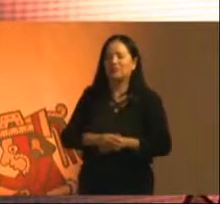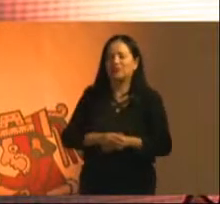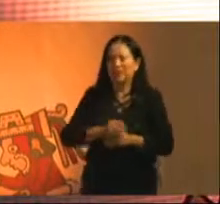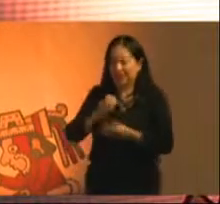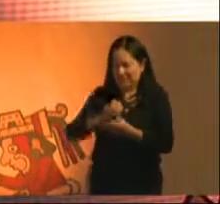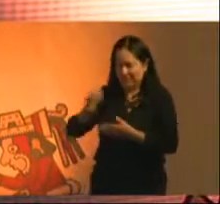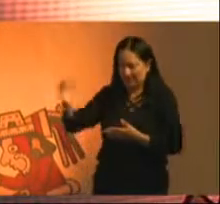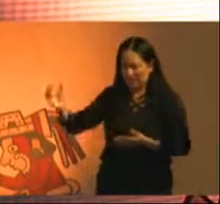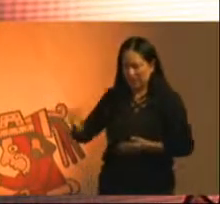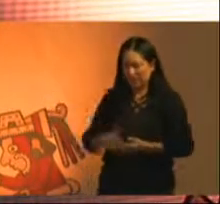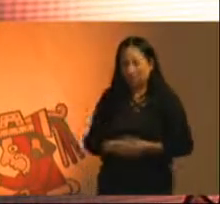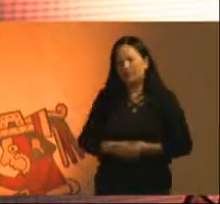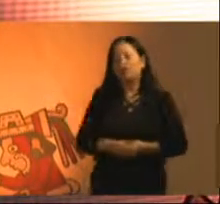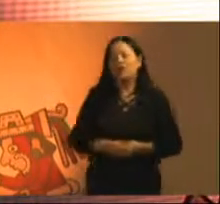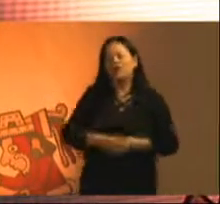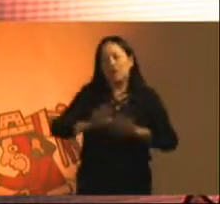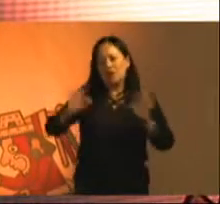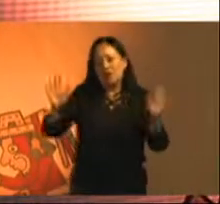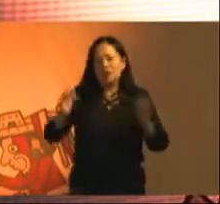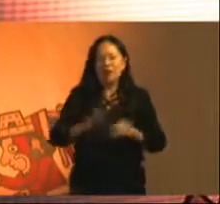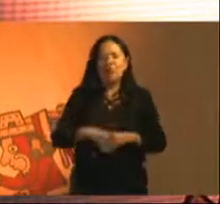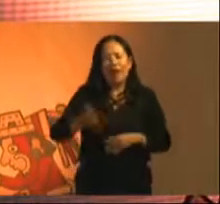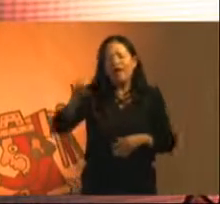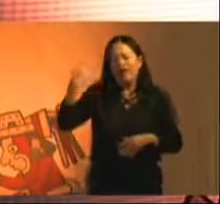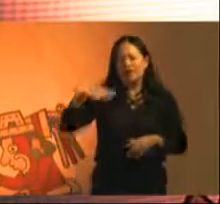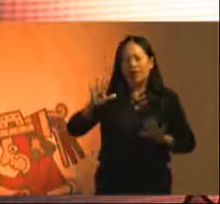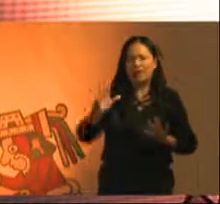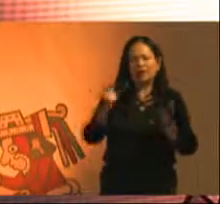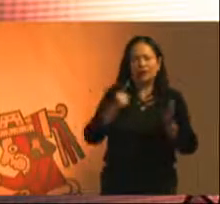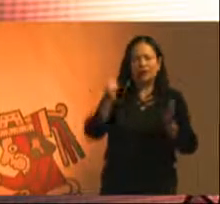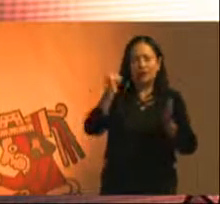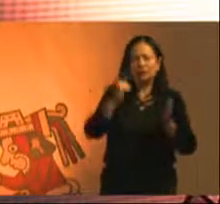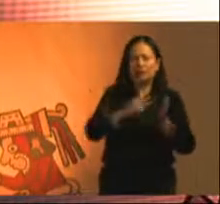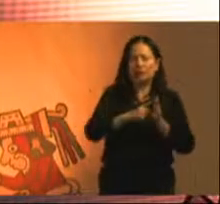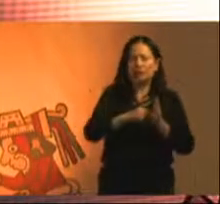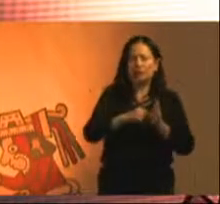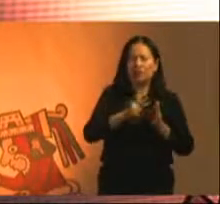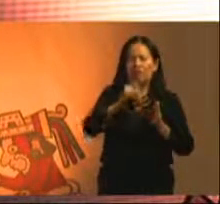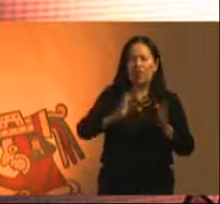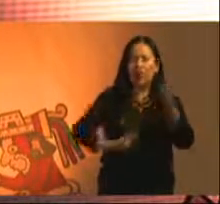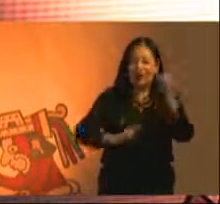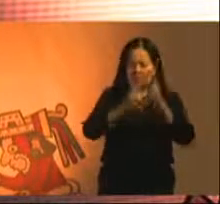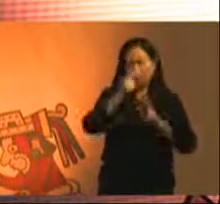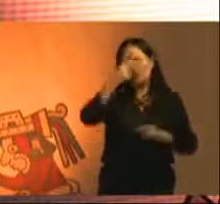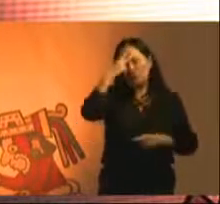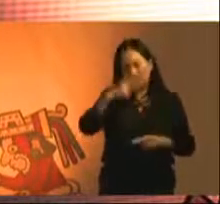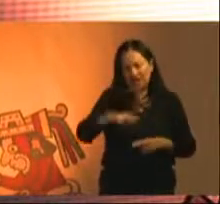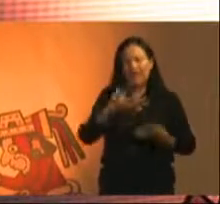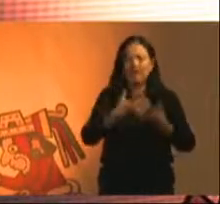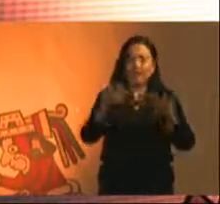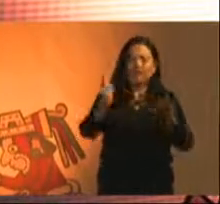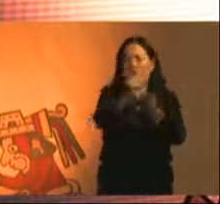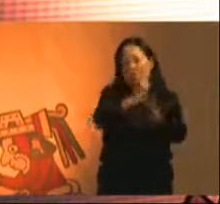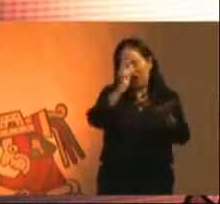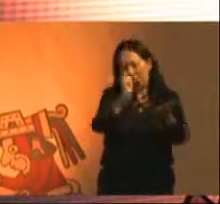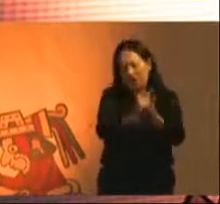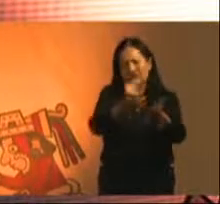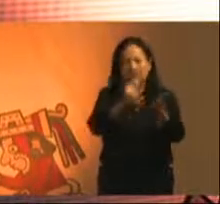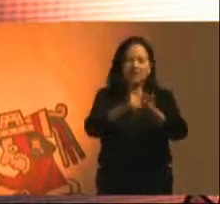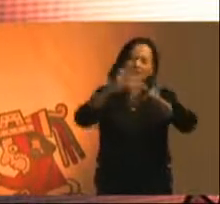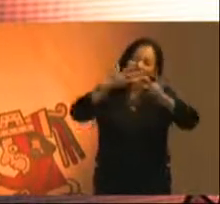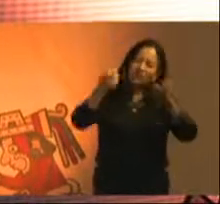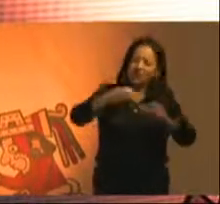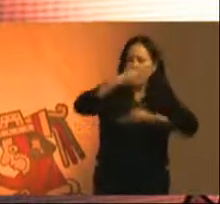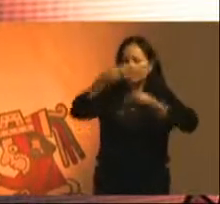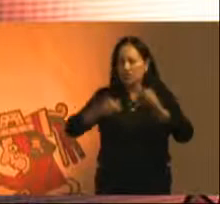en esto ya había sido la revolución mexicana teníamos una constitución poca madre que decía que la tierra es de todos y cosas muy bonitas que había